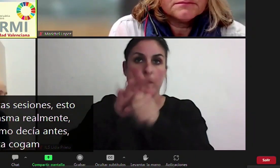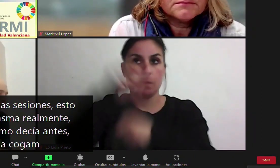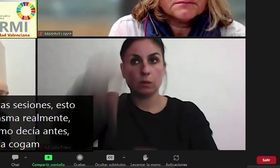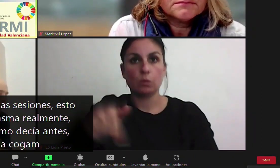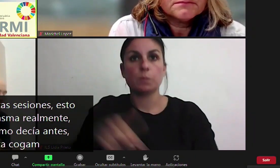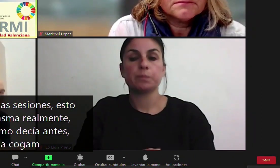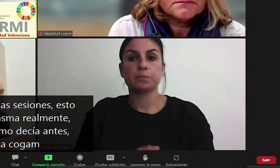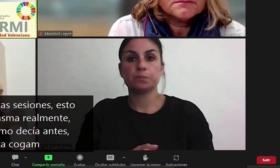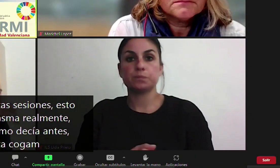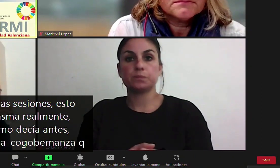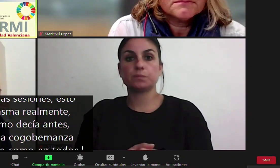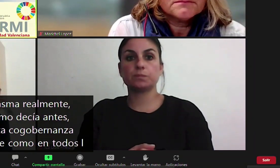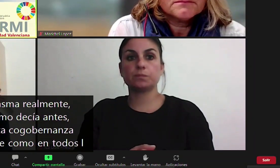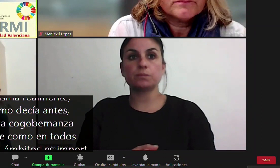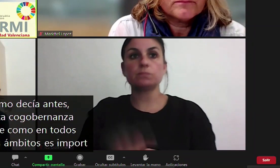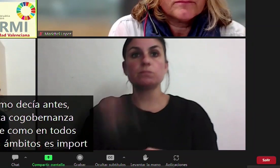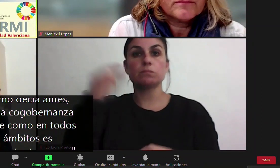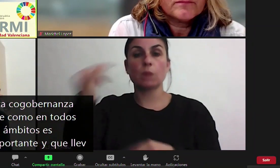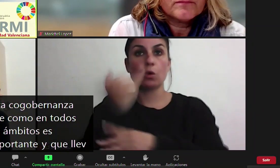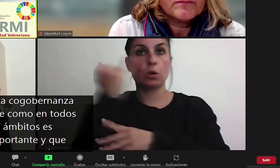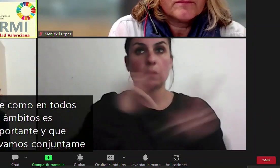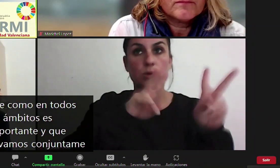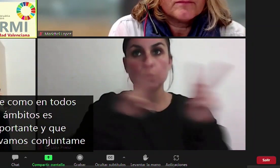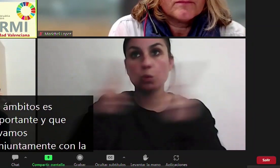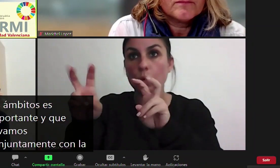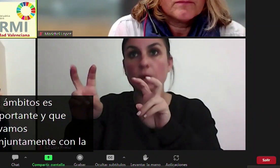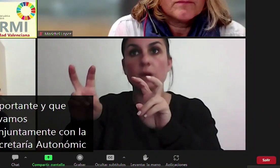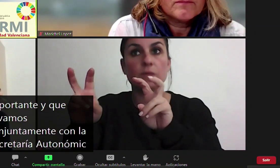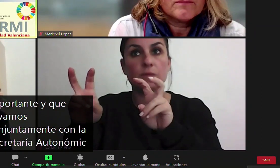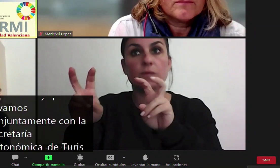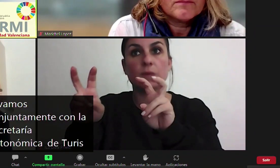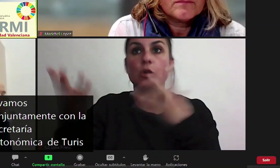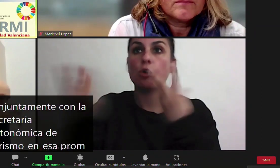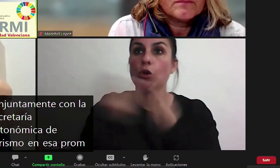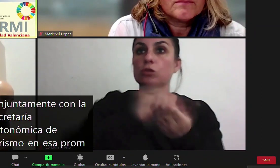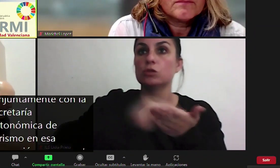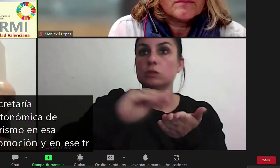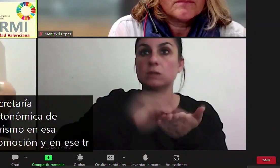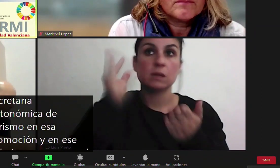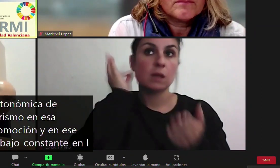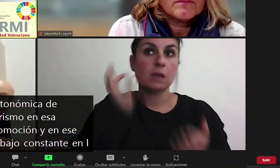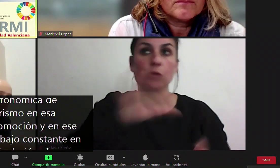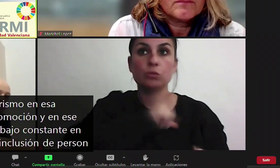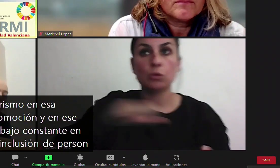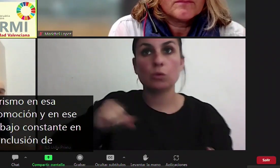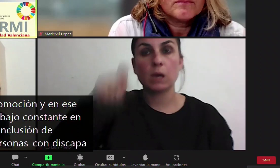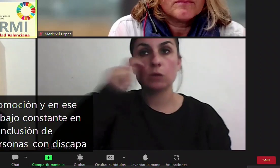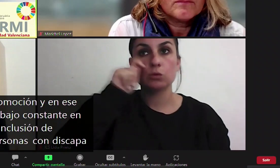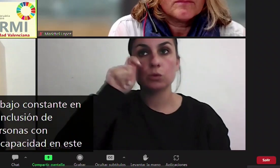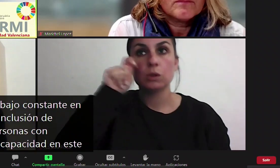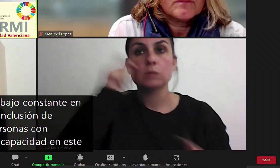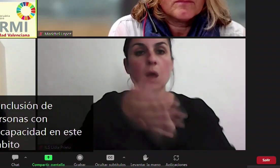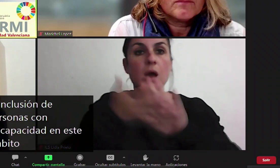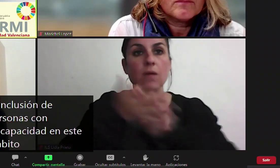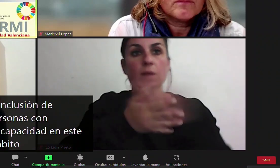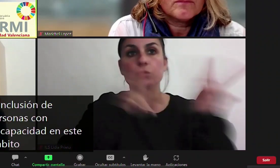en estas nuevas jornadas que hacemos con la Secretaría Autonómica de Turismo, se va a tratar algo importante,